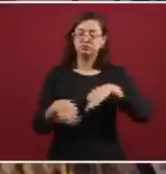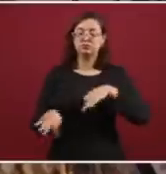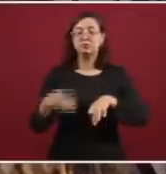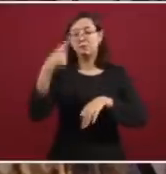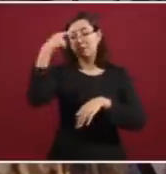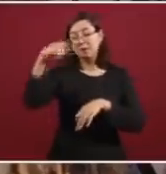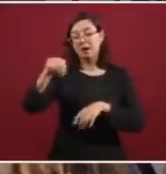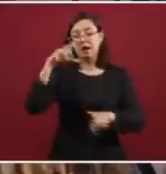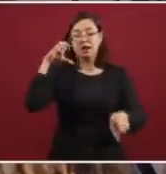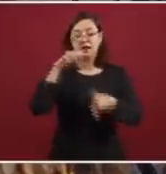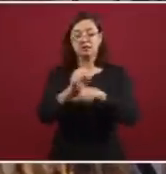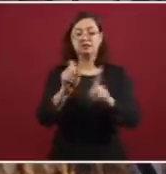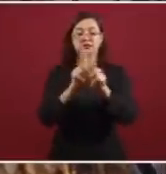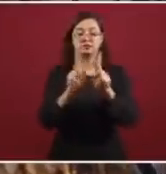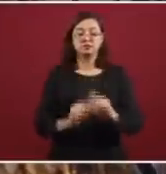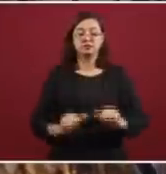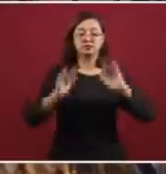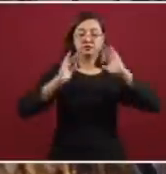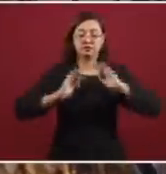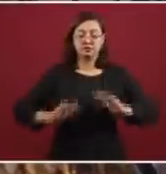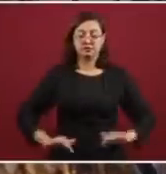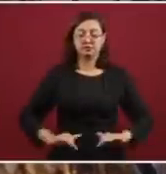la tranquilidad en el país.